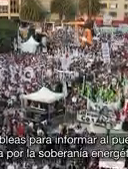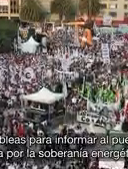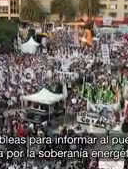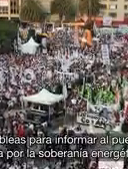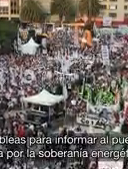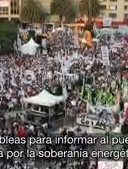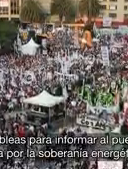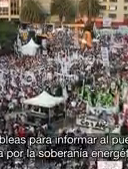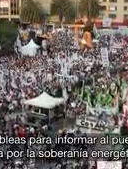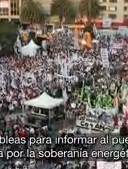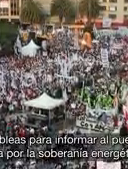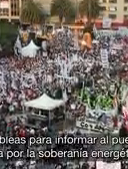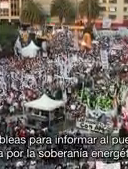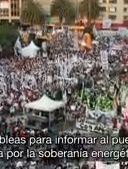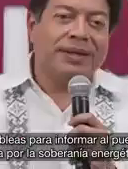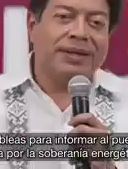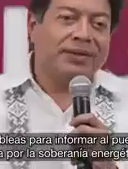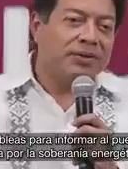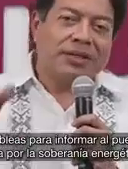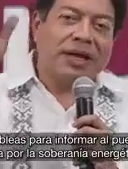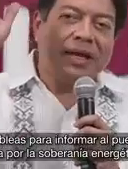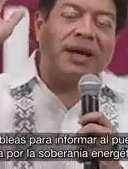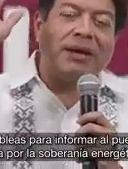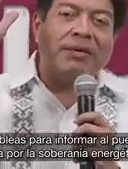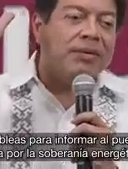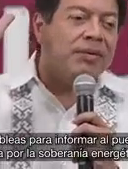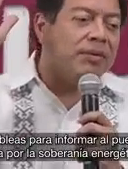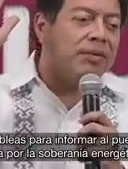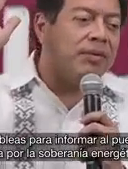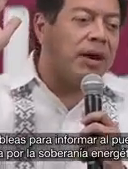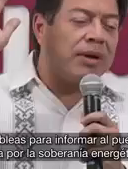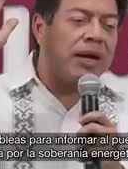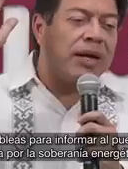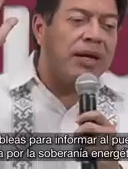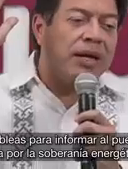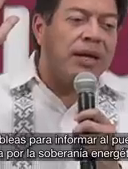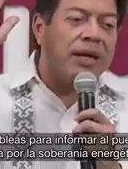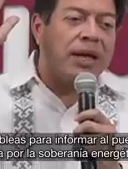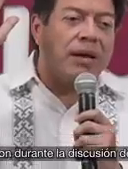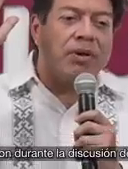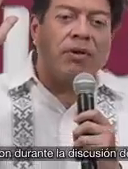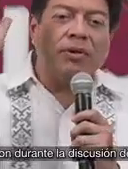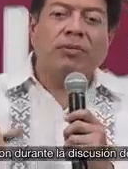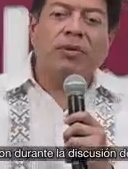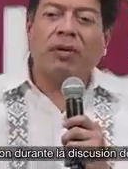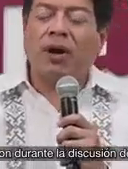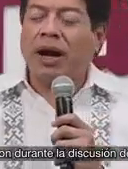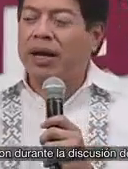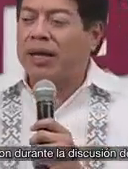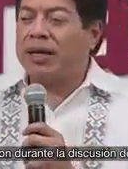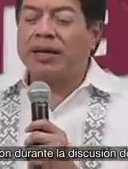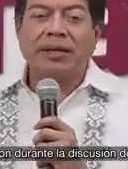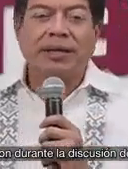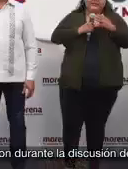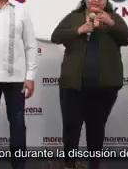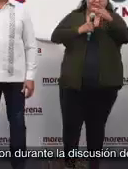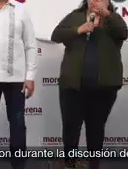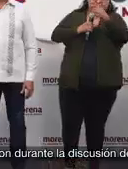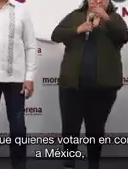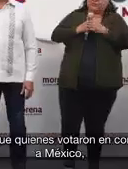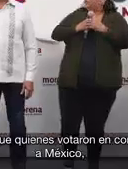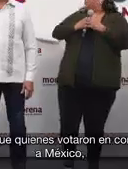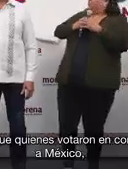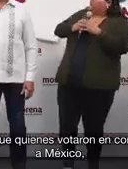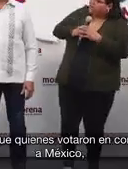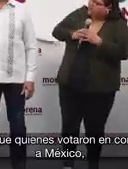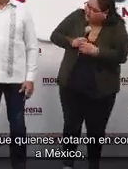de 500 asambleas para informar al pueblo, y celebró la lucha por la soberanía energética que sostuvieron durante la discusión de la